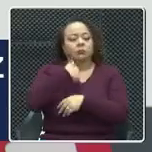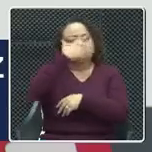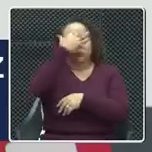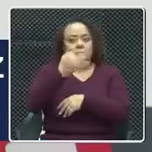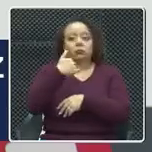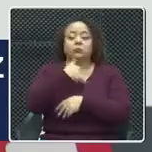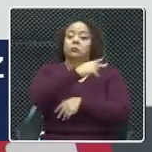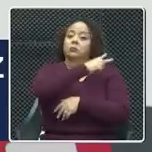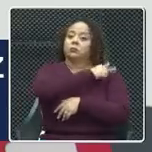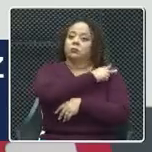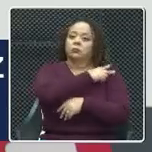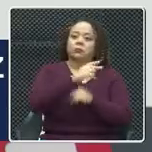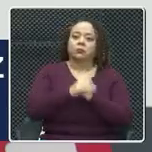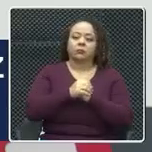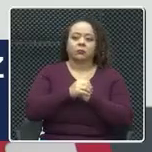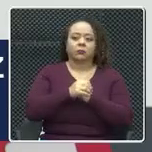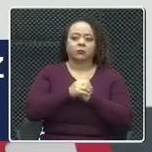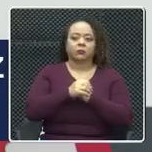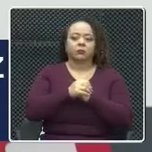que hay patrones,